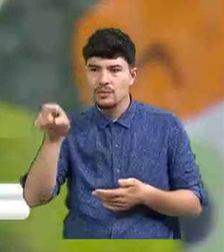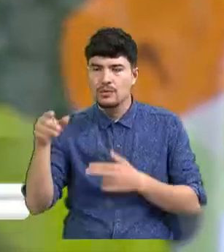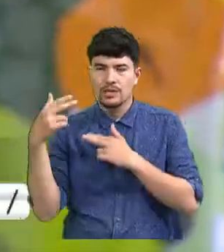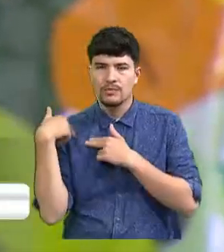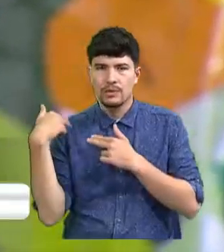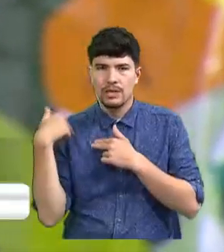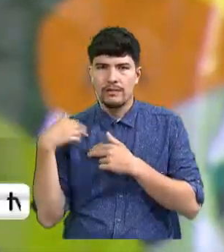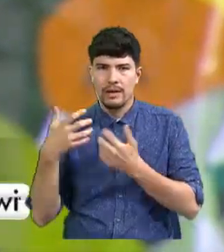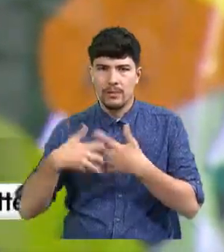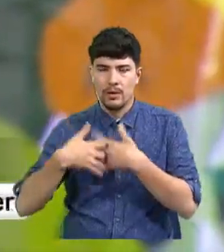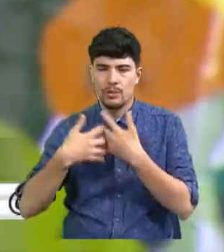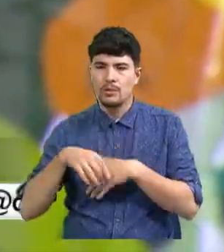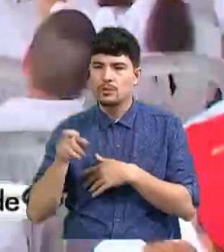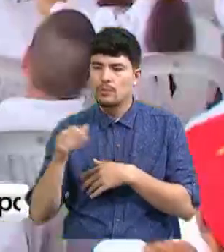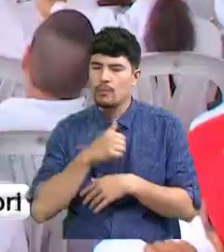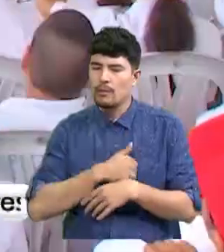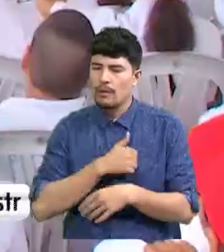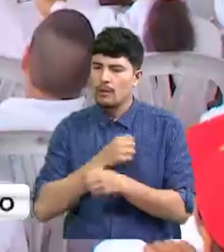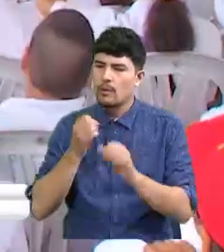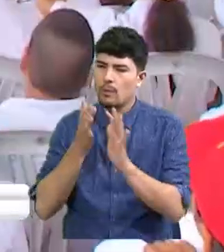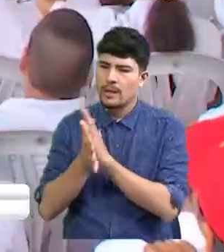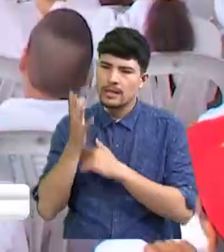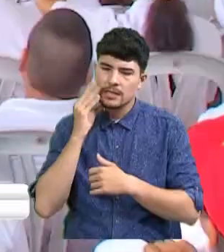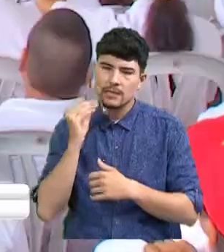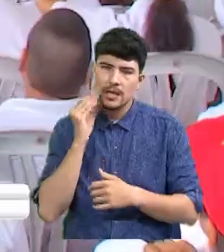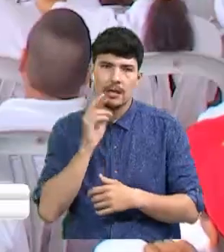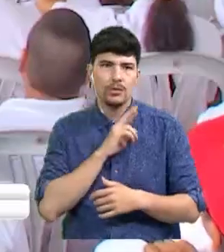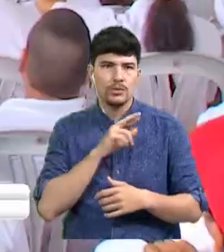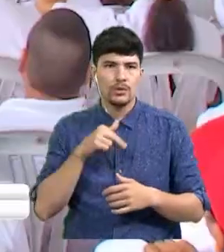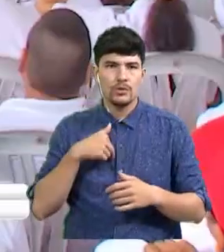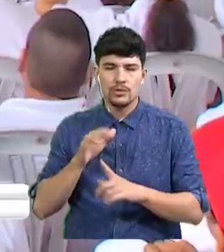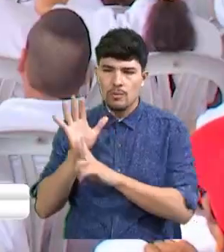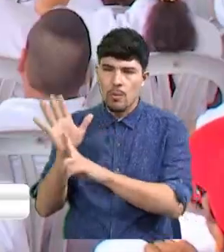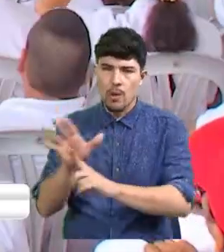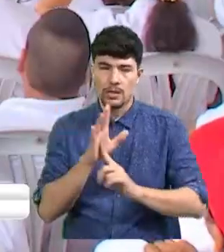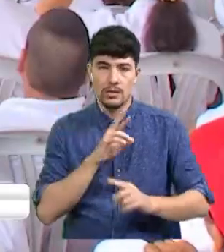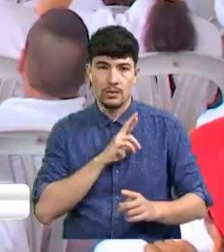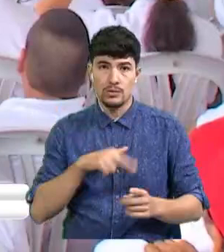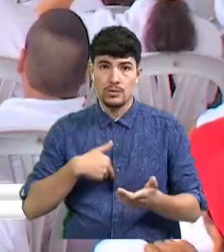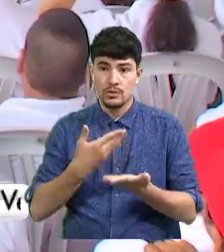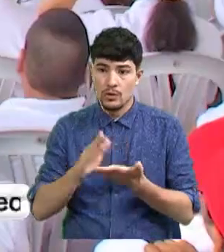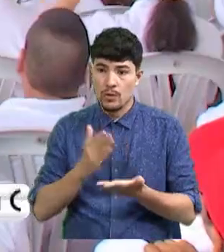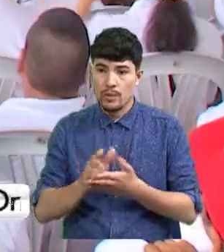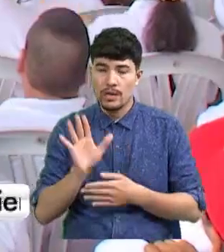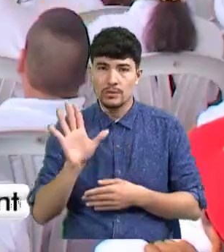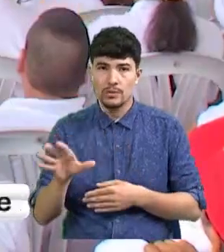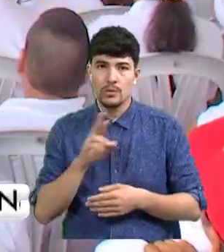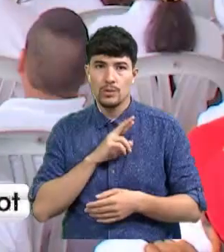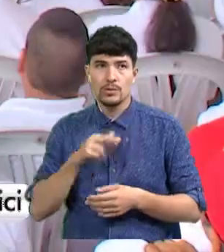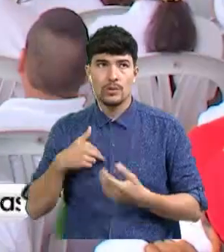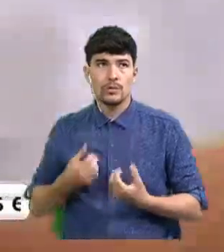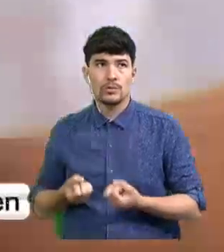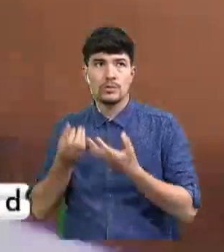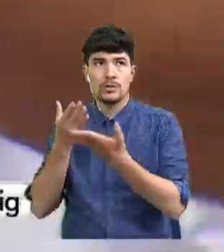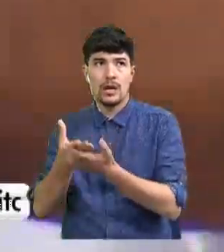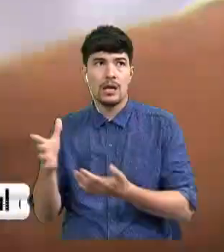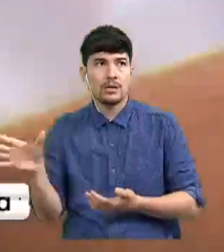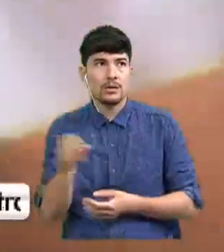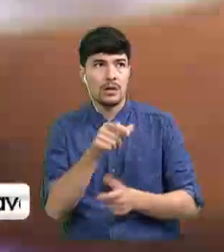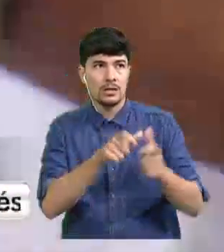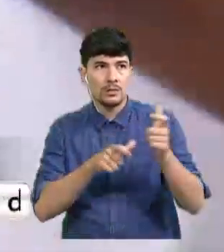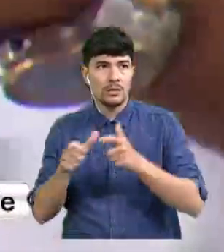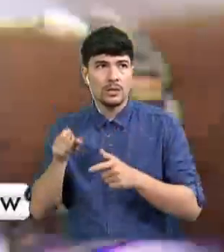para que Sergio mismo nos cuente su experiencia. Nosotros lo que hacemos es visibilizar, compramos estas muestras, se las entregamos a los tenderos para